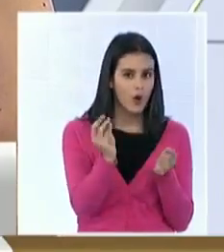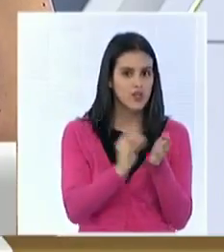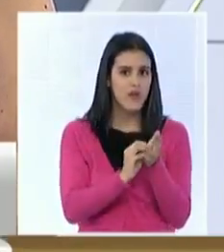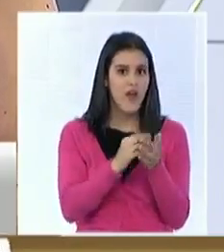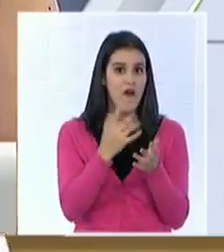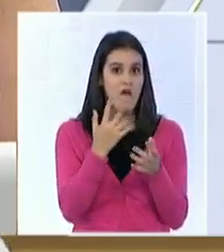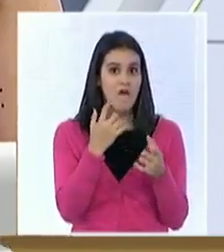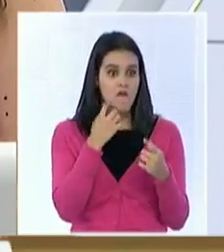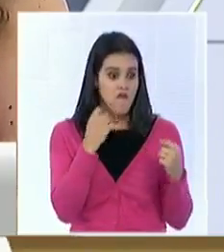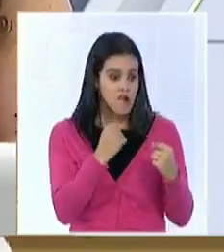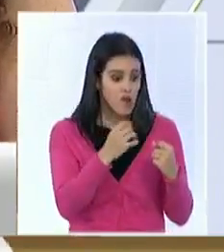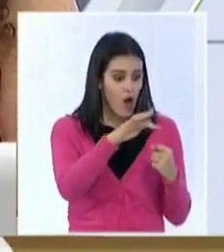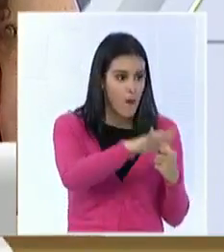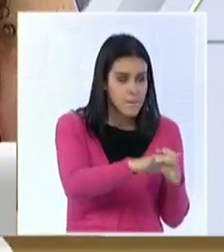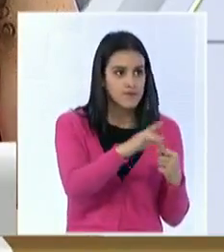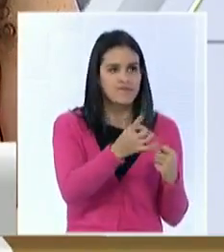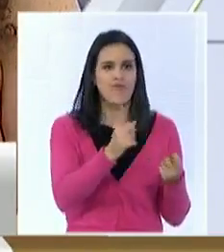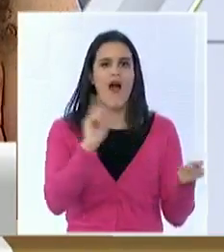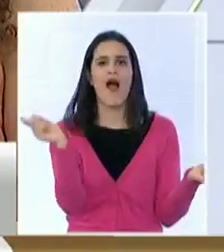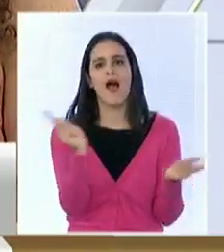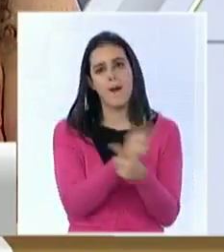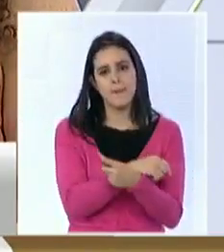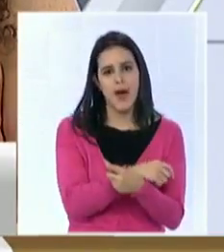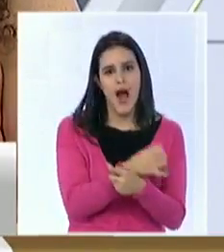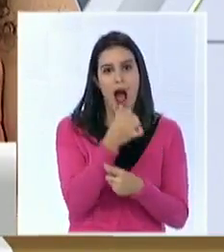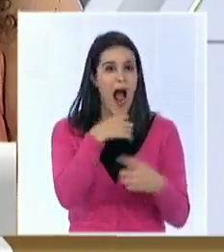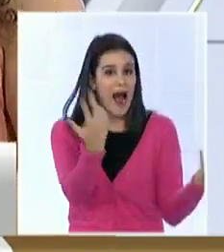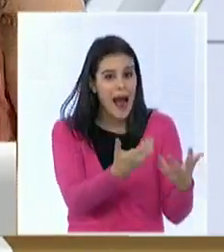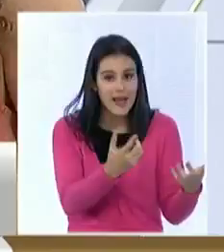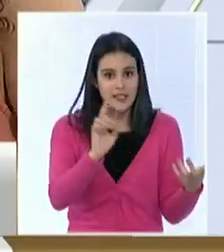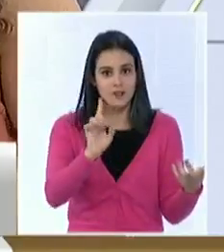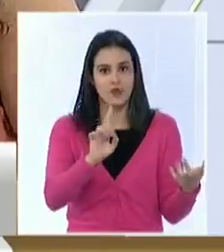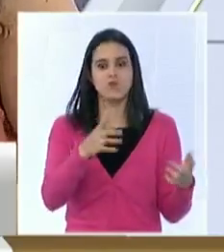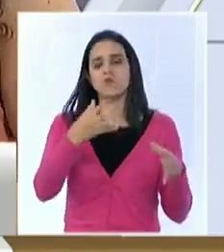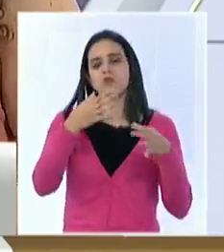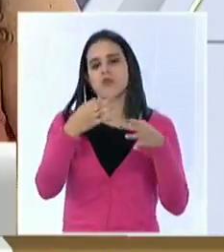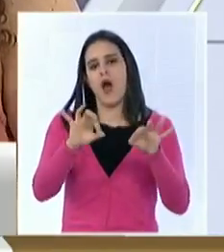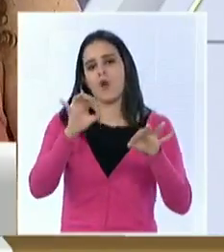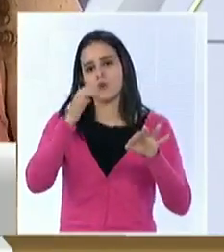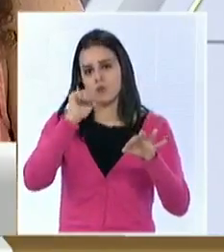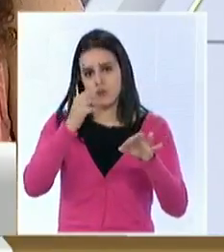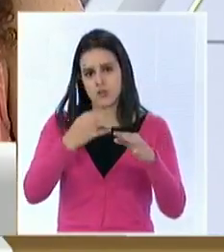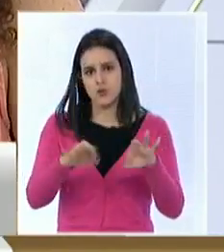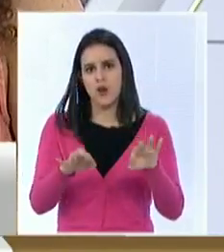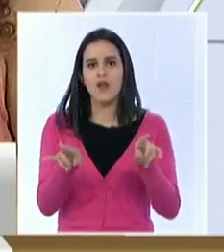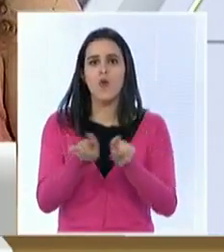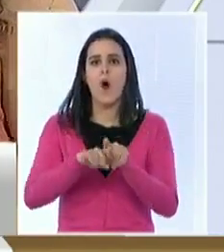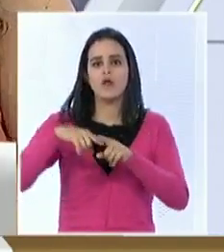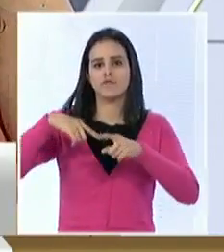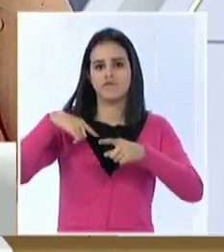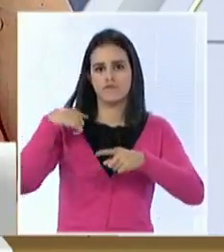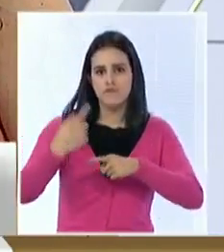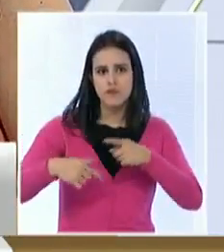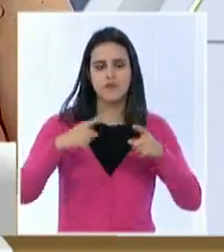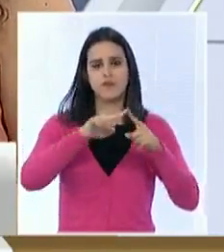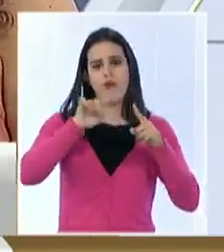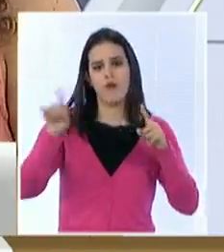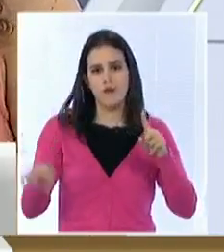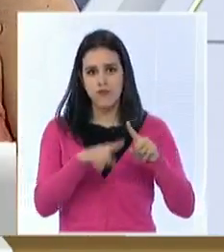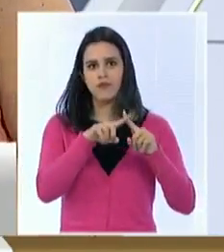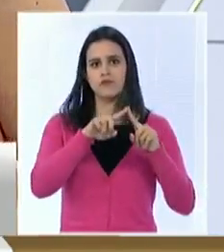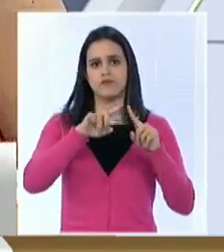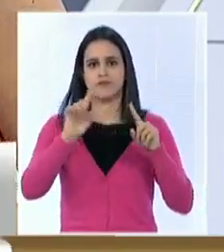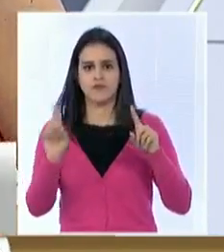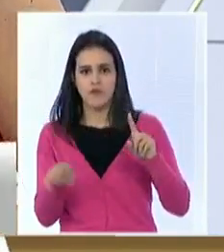descartar el agua y sustituirla por agua nuevamente a temperatura ambiente. Entonces es un ciclo que se repite muchas veces. ¿Y qué es lo que ocurre? Que desperdiciamos